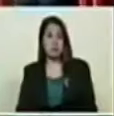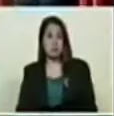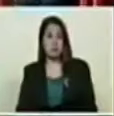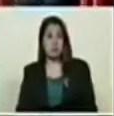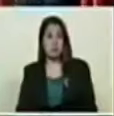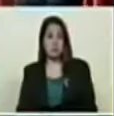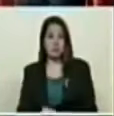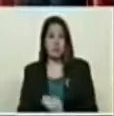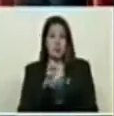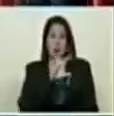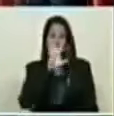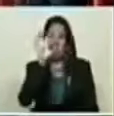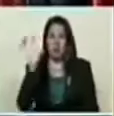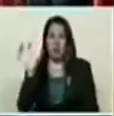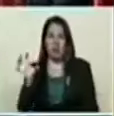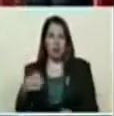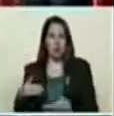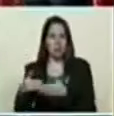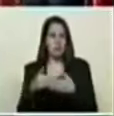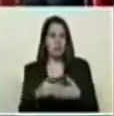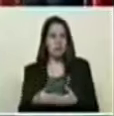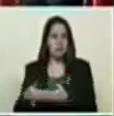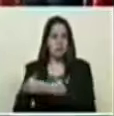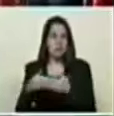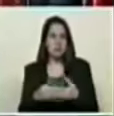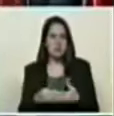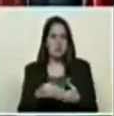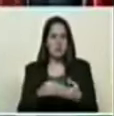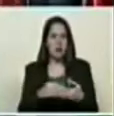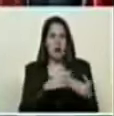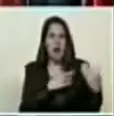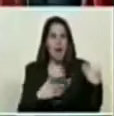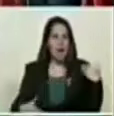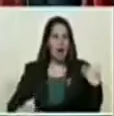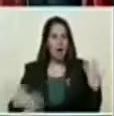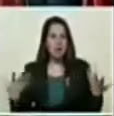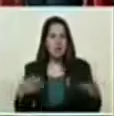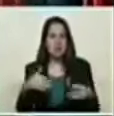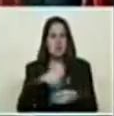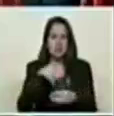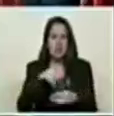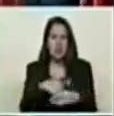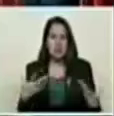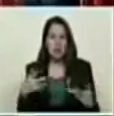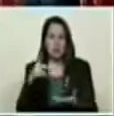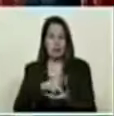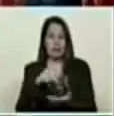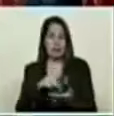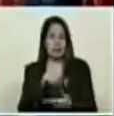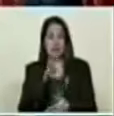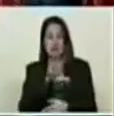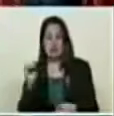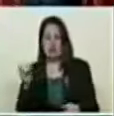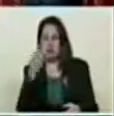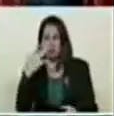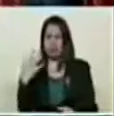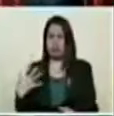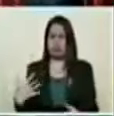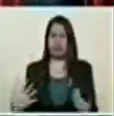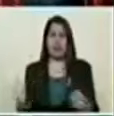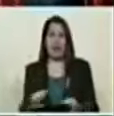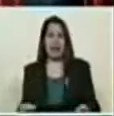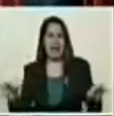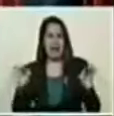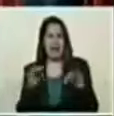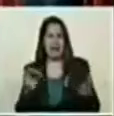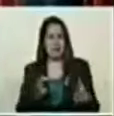En los Estados Unidos, en las elecciones presidenciales, no participa ni el 50%. ¿Qué va a decir el gobierno de Estados